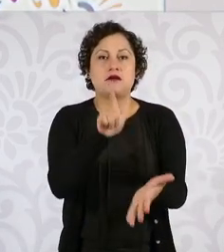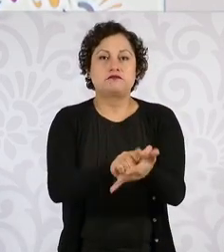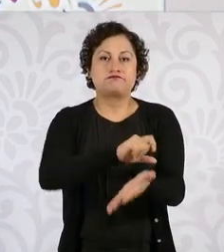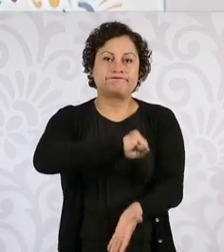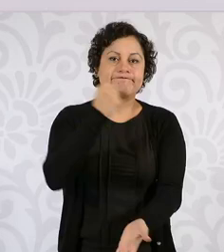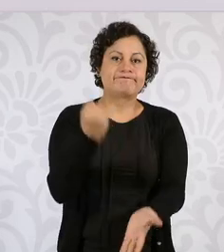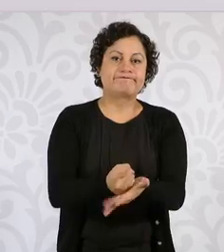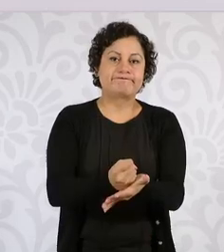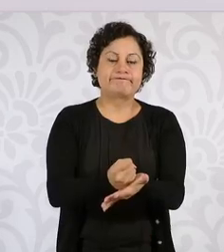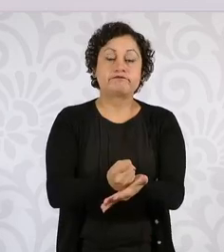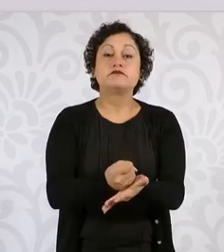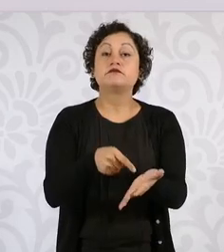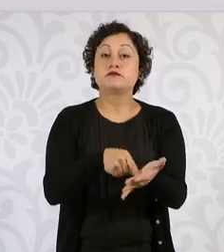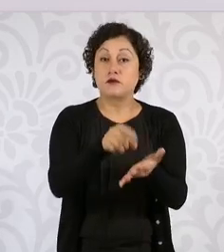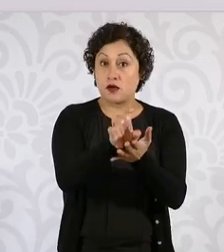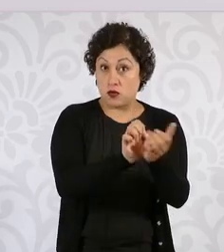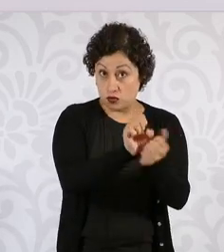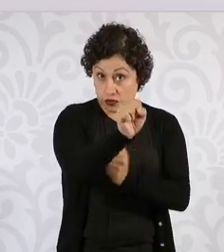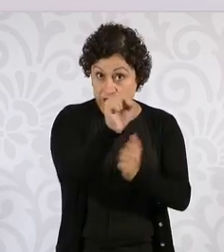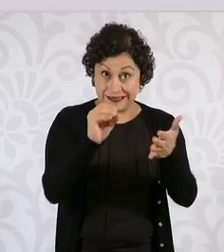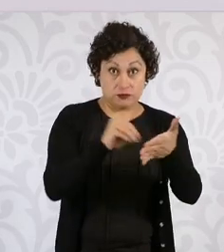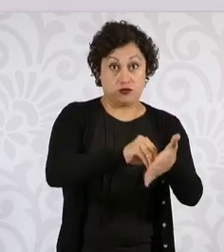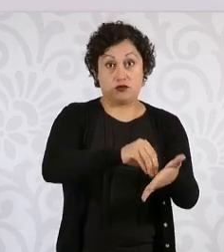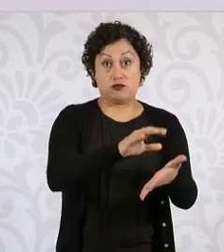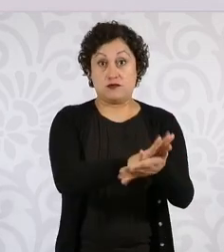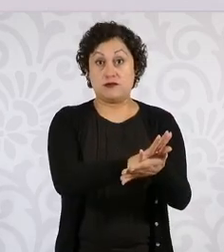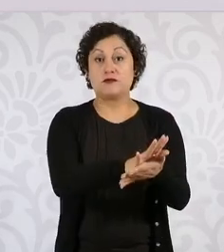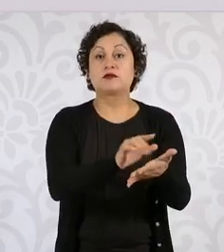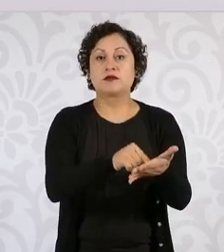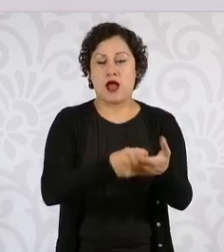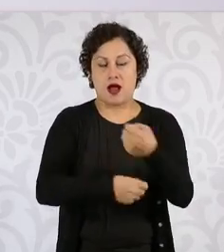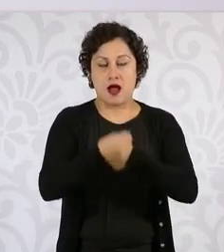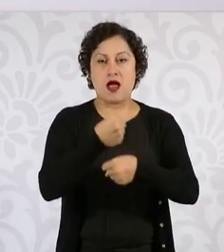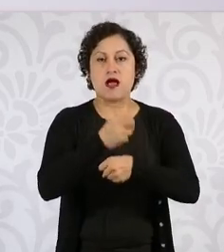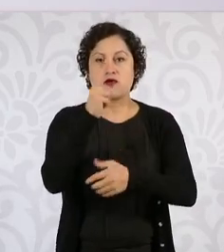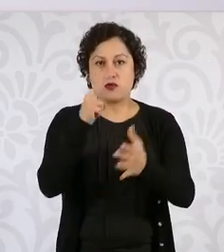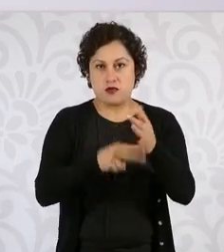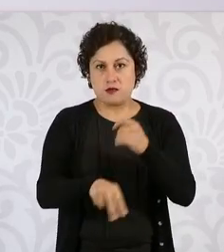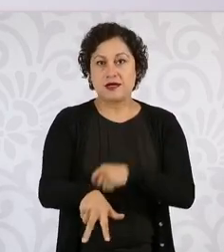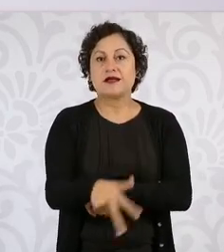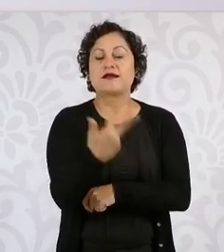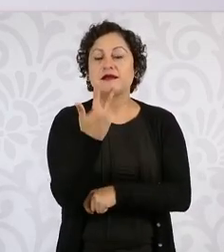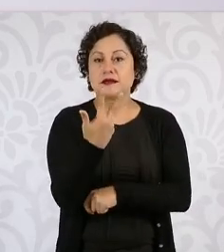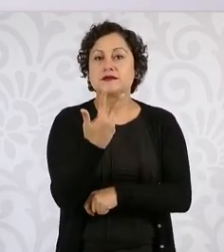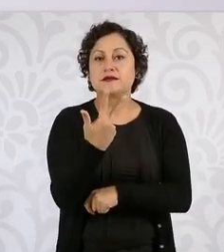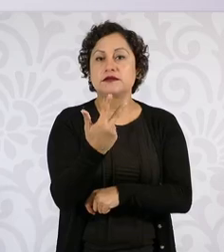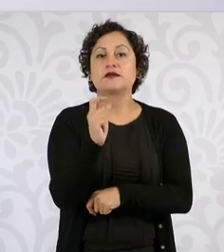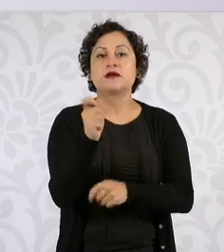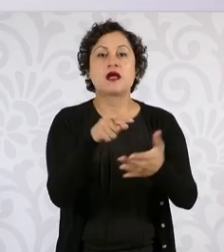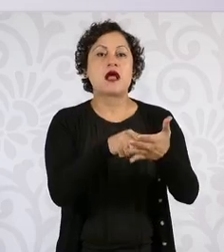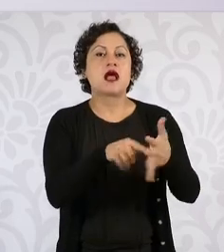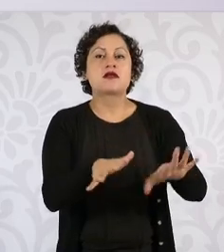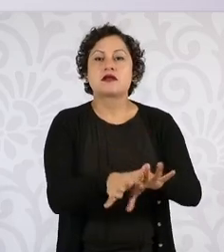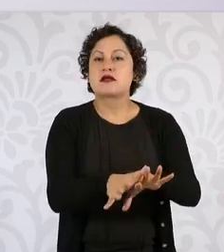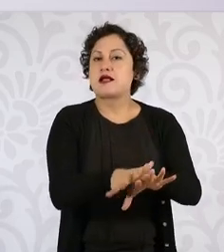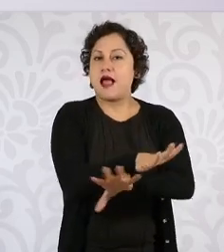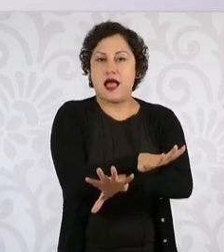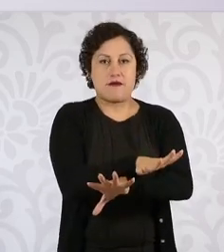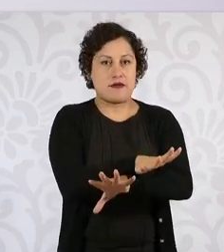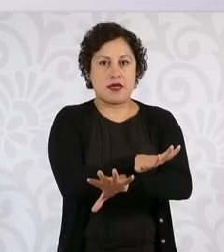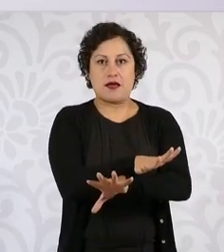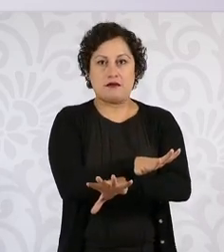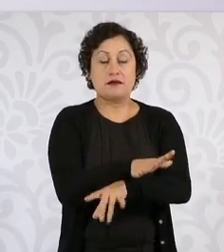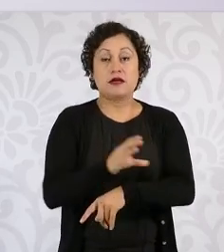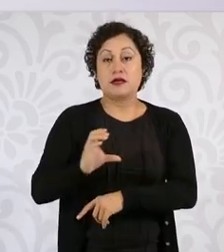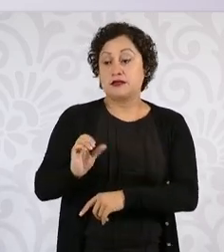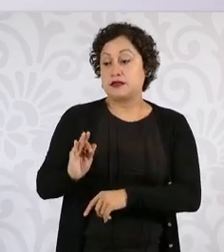En este cambio constitucional del 2013, se modifica por completo el esquema de operación de CFE